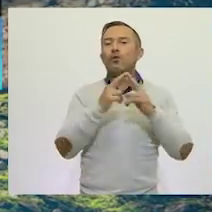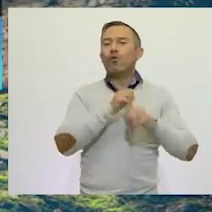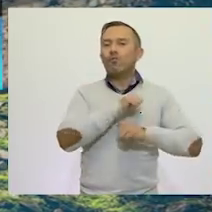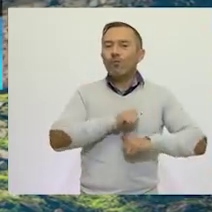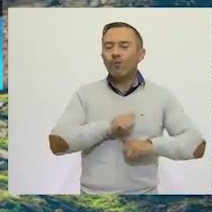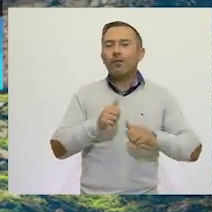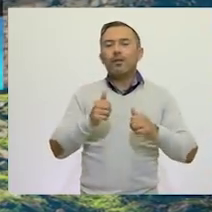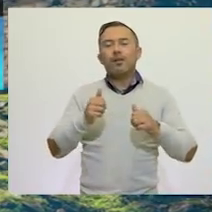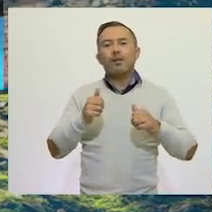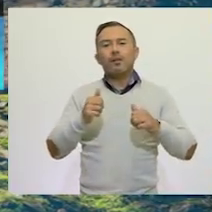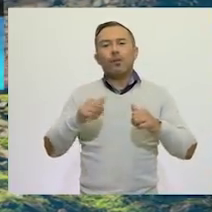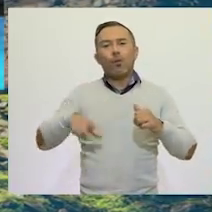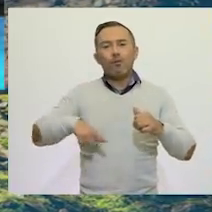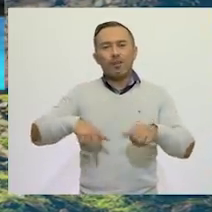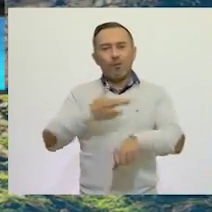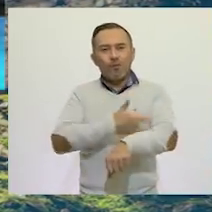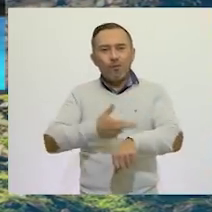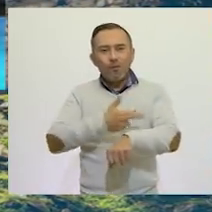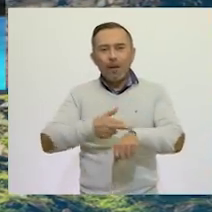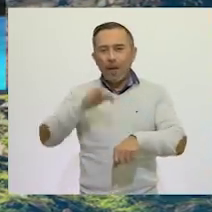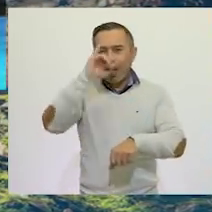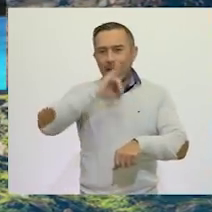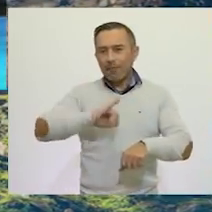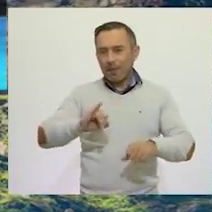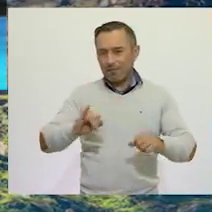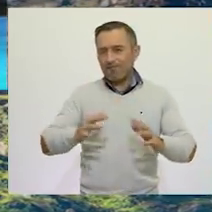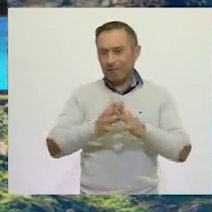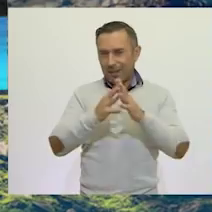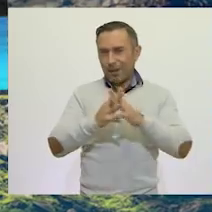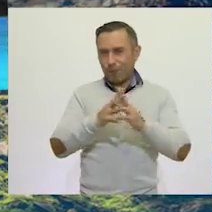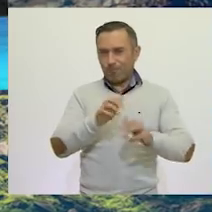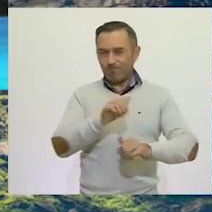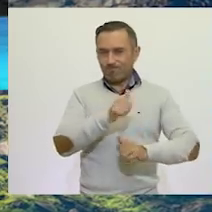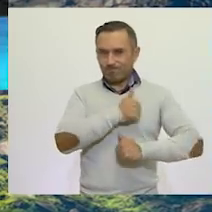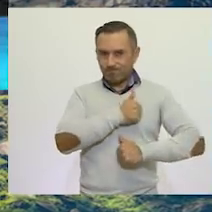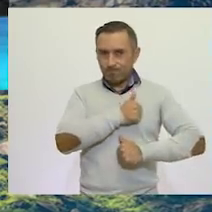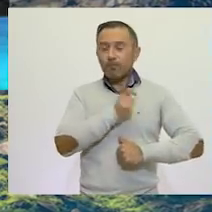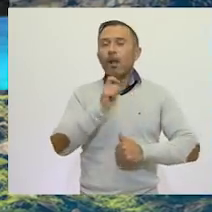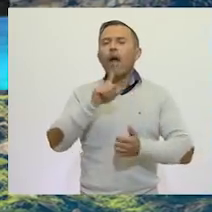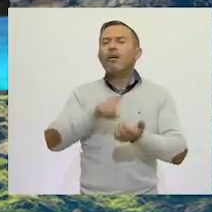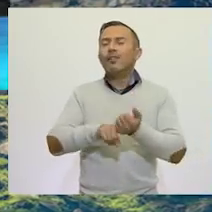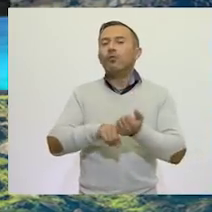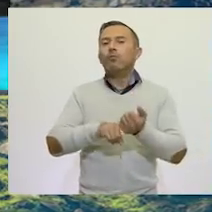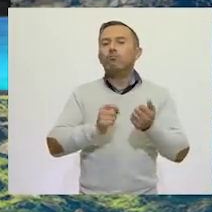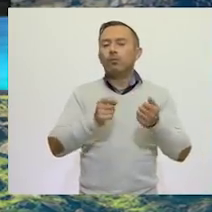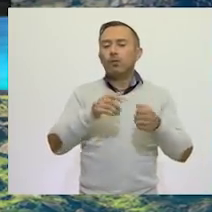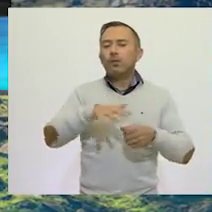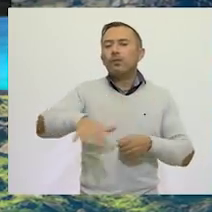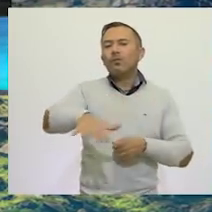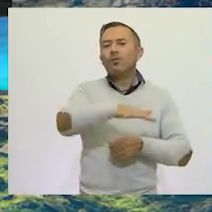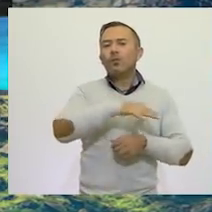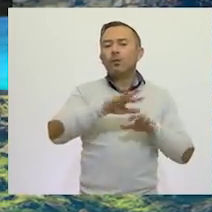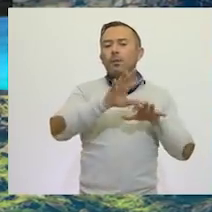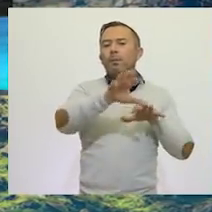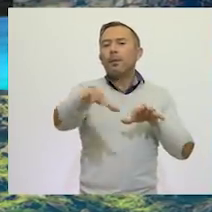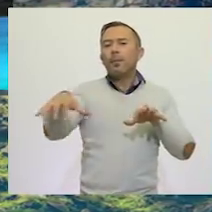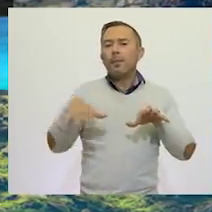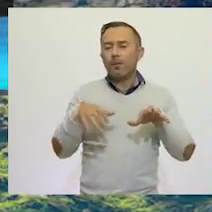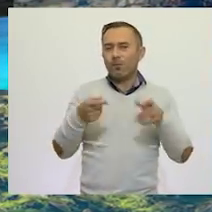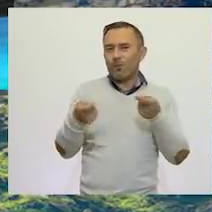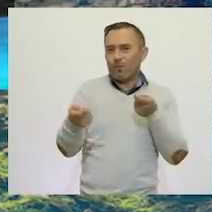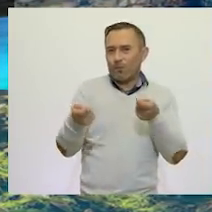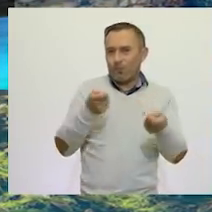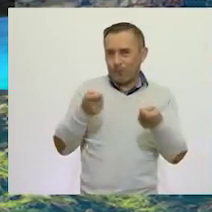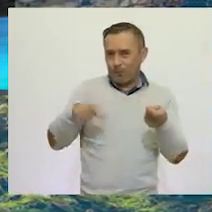guerreros. Estos ayudaban en la administración, el control de las regiones que estaban bajo el dominio de